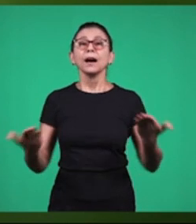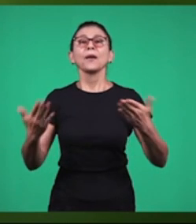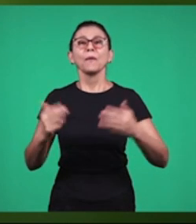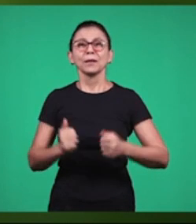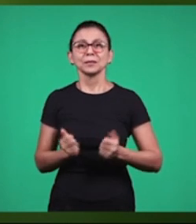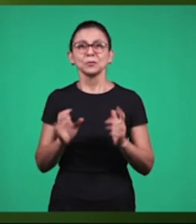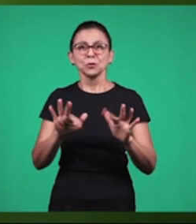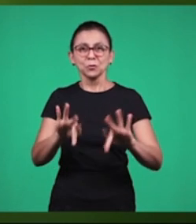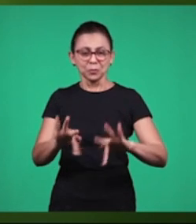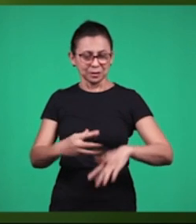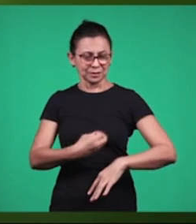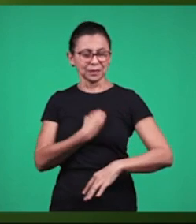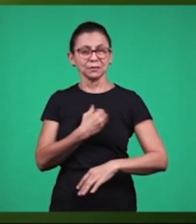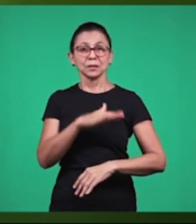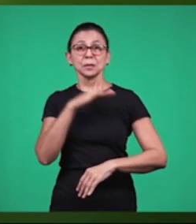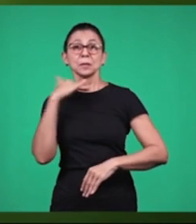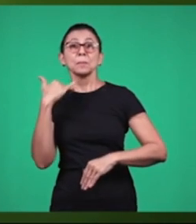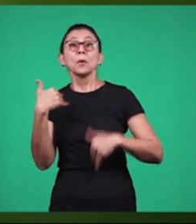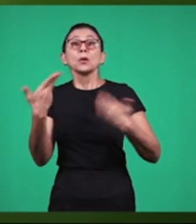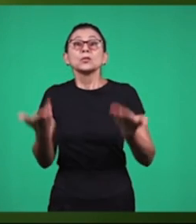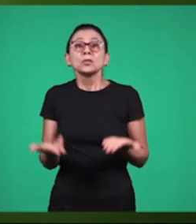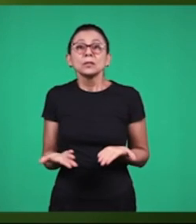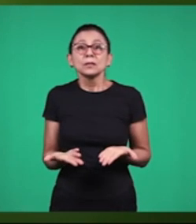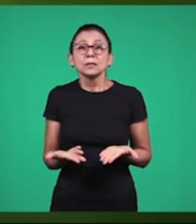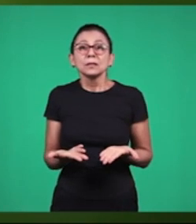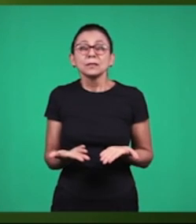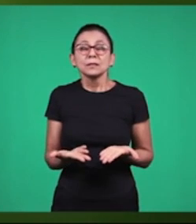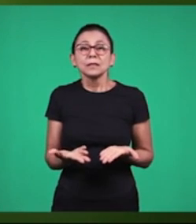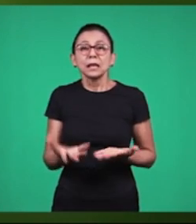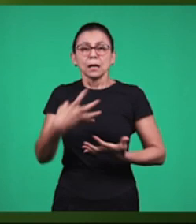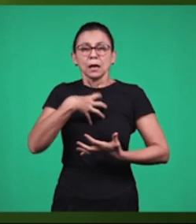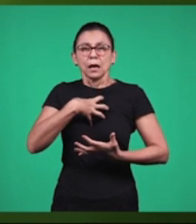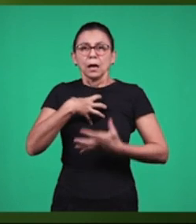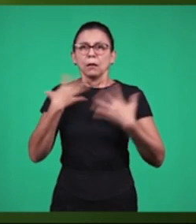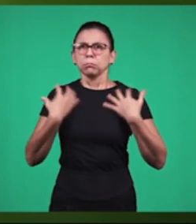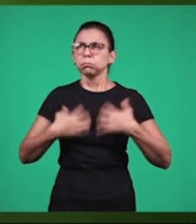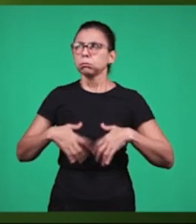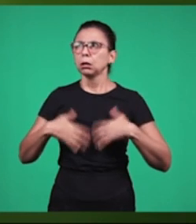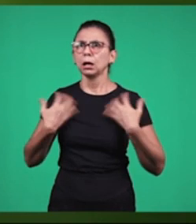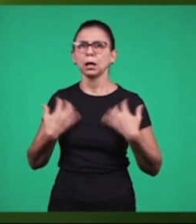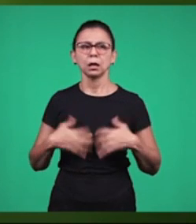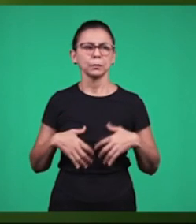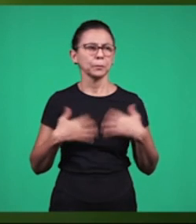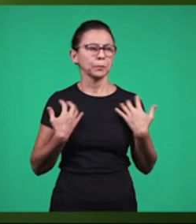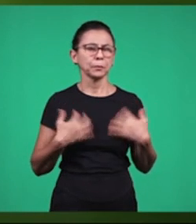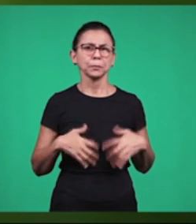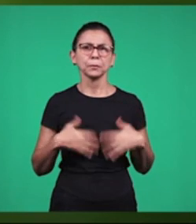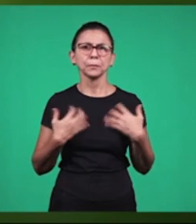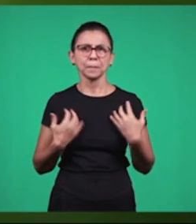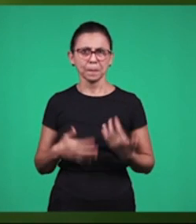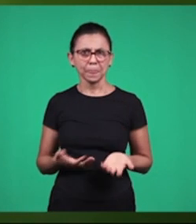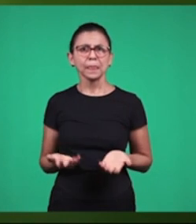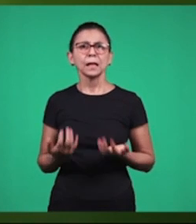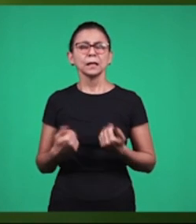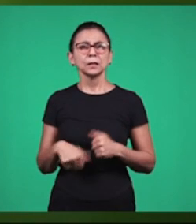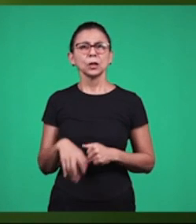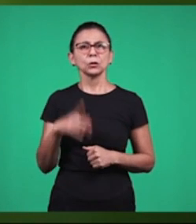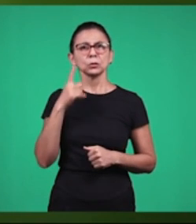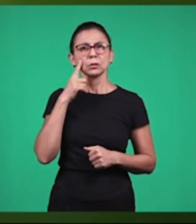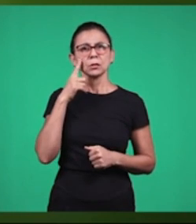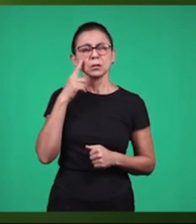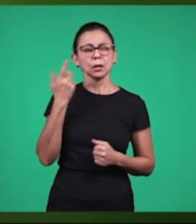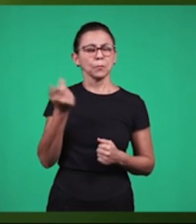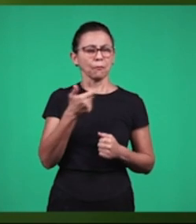a no ser su aflicción. Y cuando él ve todo eso que estamos viendo, este cuadro que el mundo